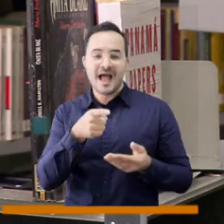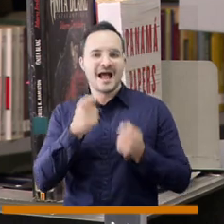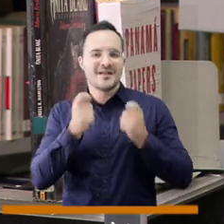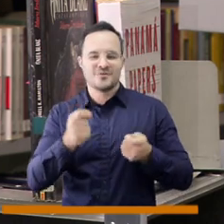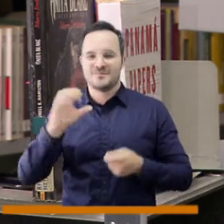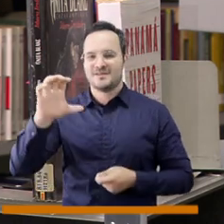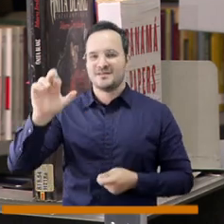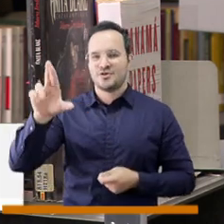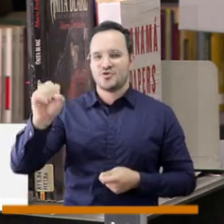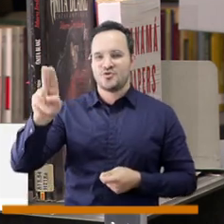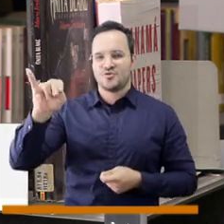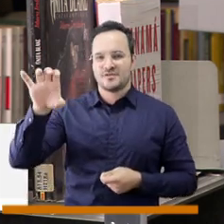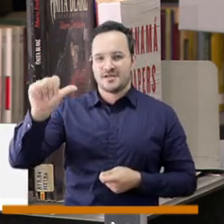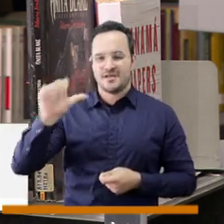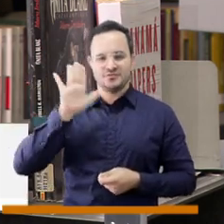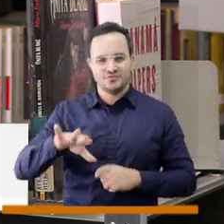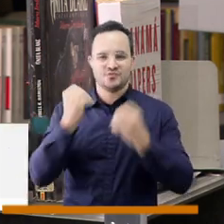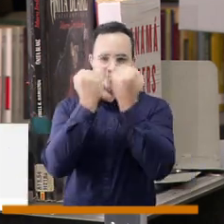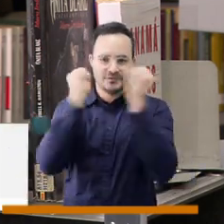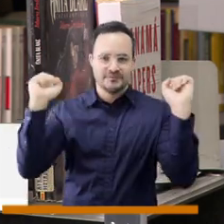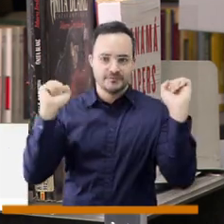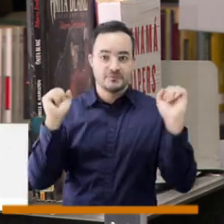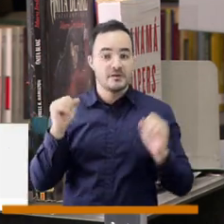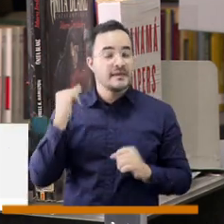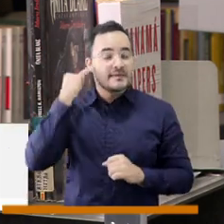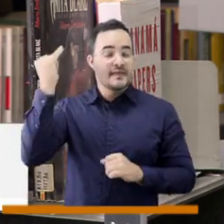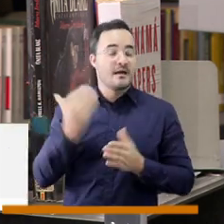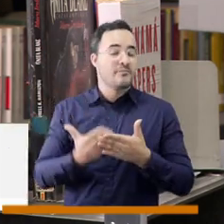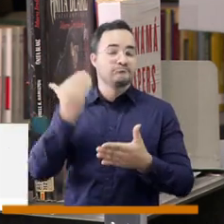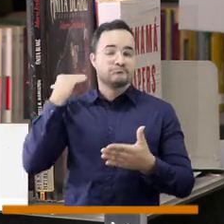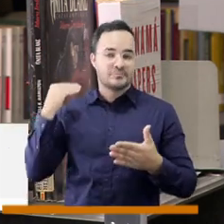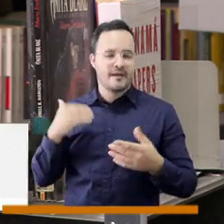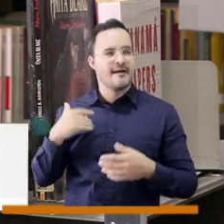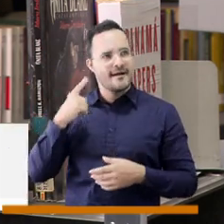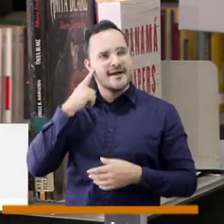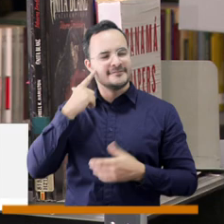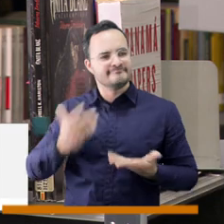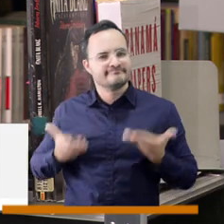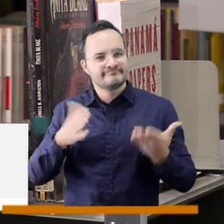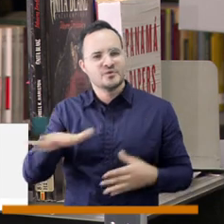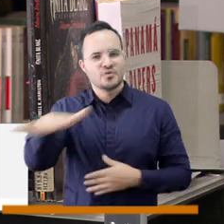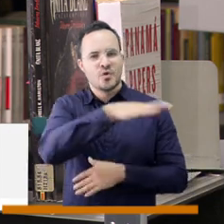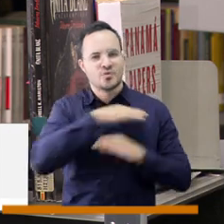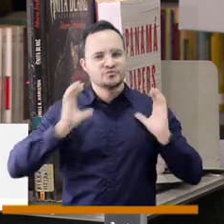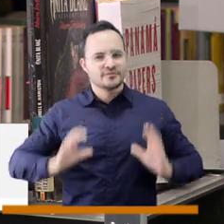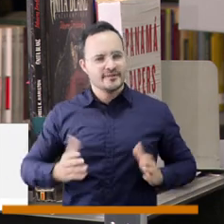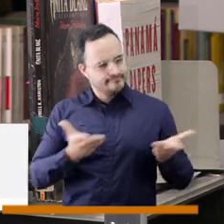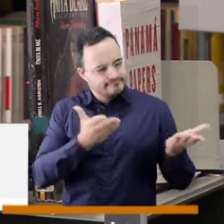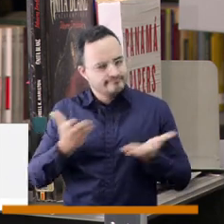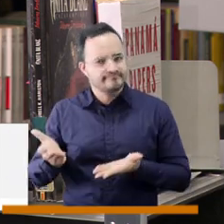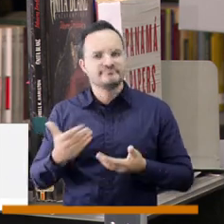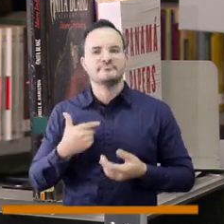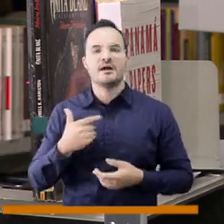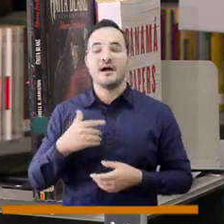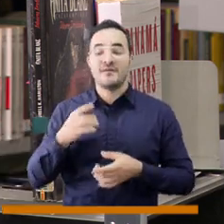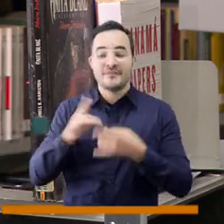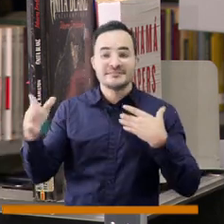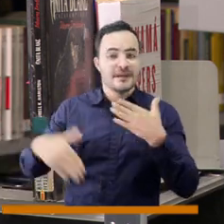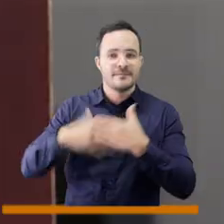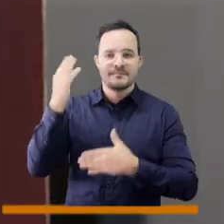colección es la Crónica Municipal, es una publicación que inició el Consejo a ponerla al servicio de la comunidad